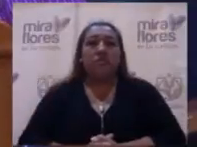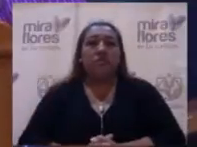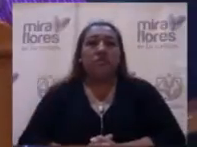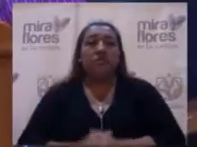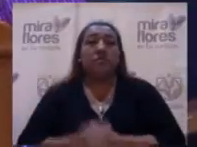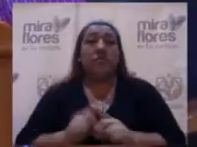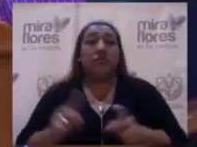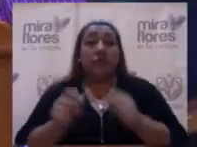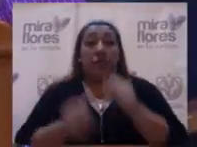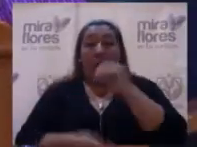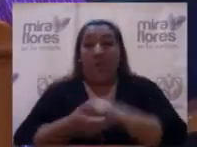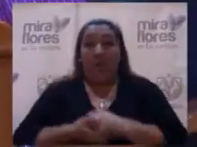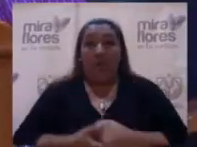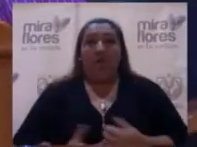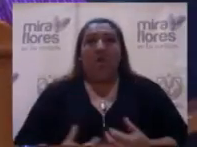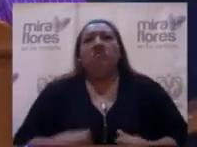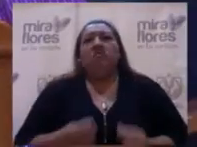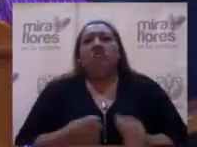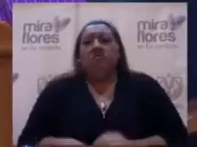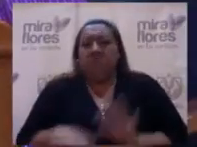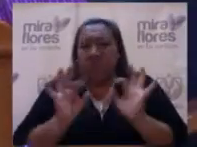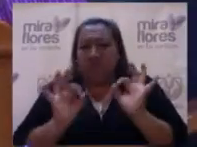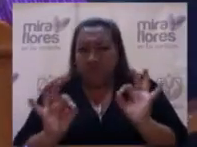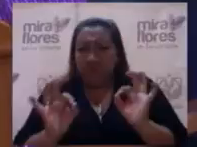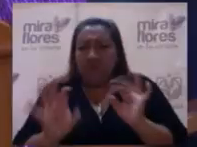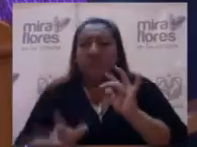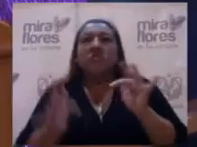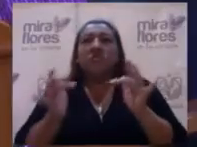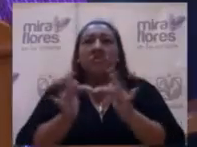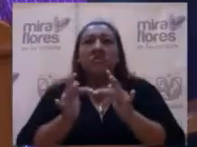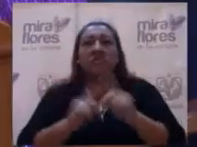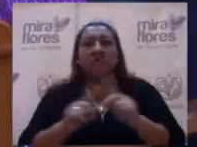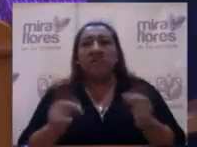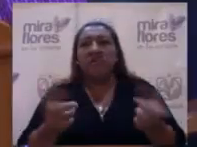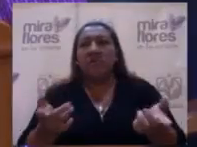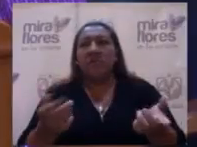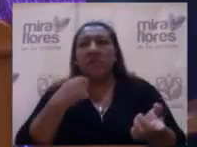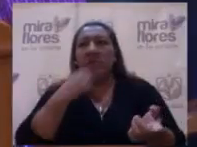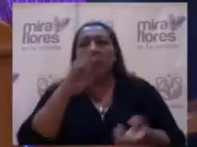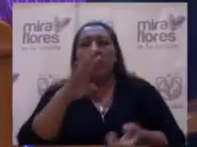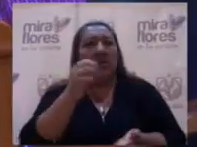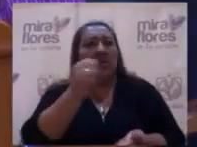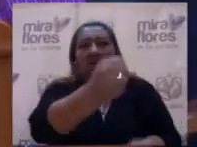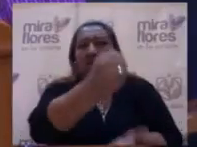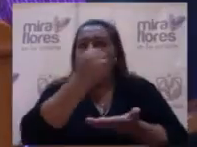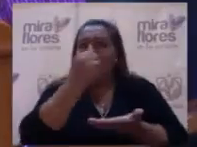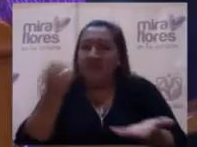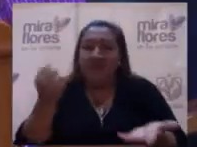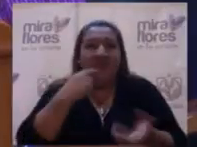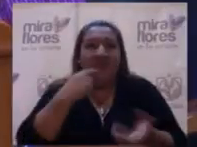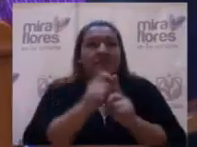Llamémosle convenio, perfecto, pero no digamos que es una donación.